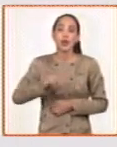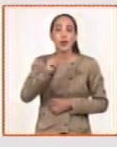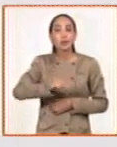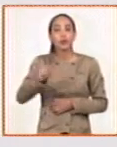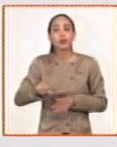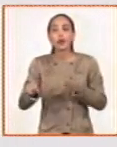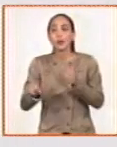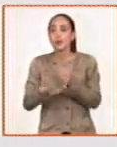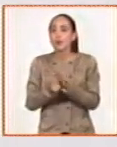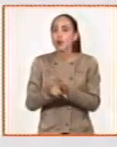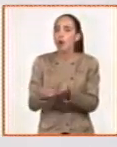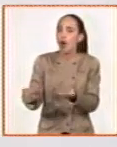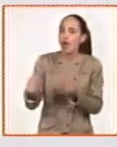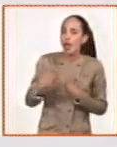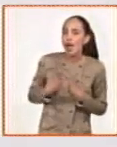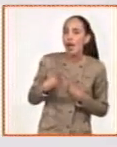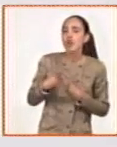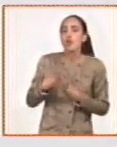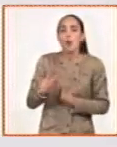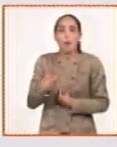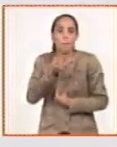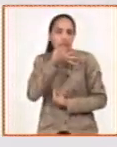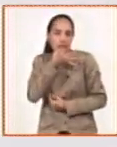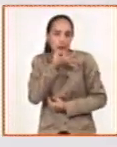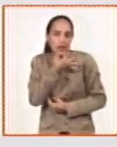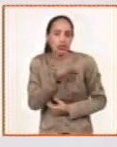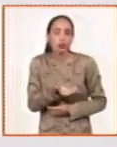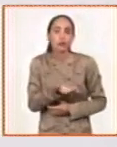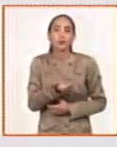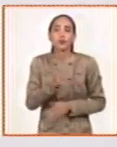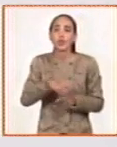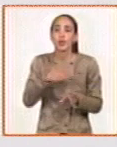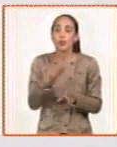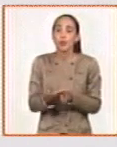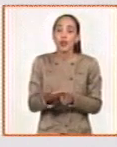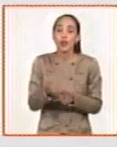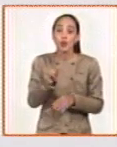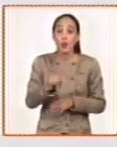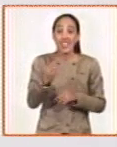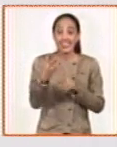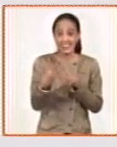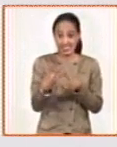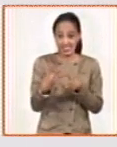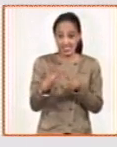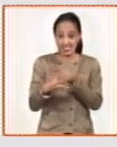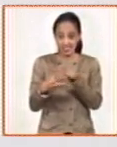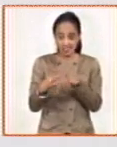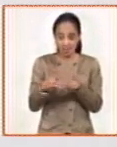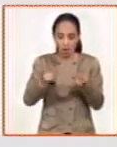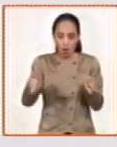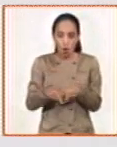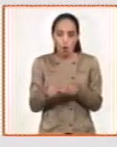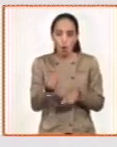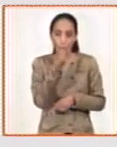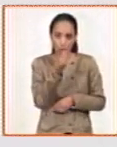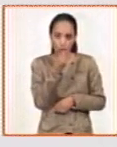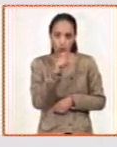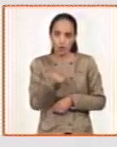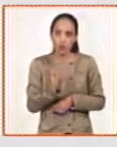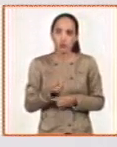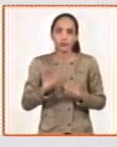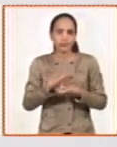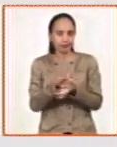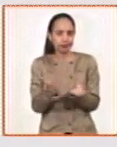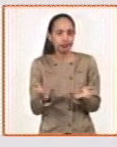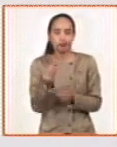donarnos medicamentos, empezamos en este sentido y llegamos a mantener 3 comedores donde nosotros le repartíamos comida que